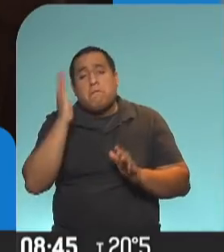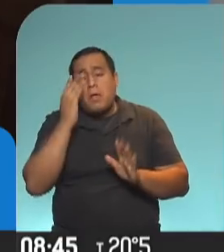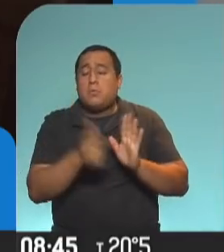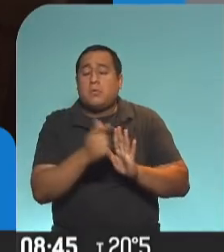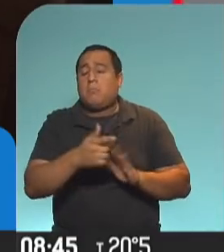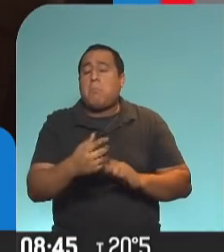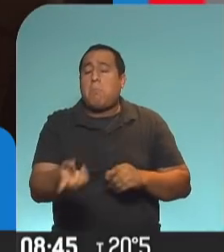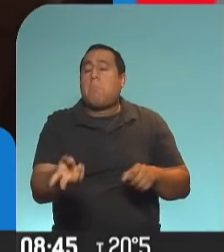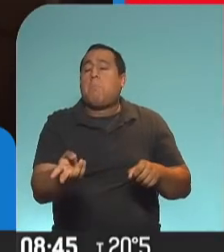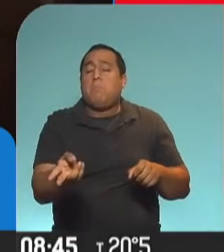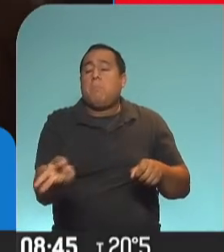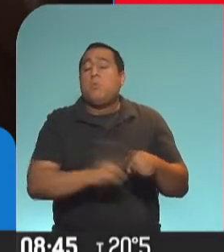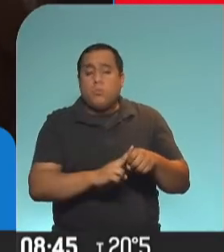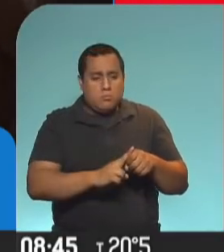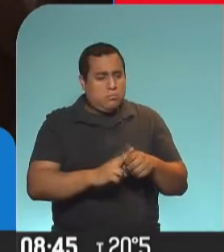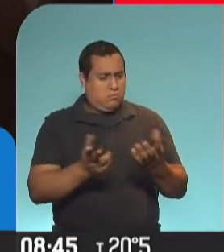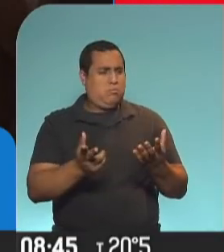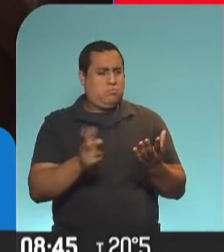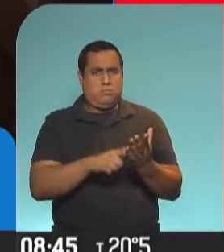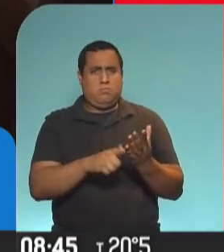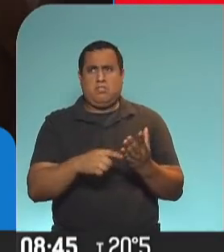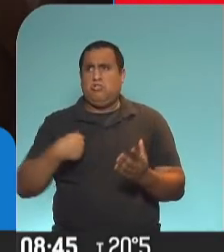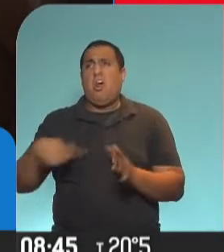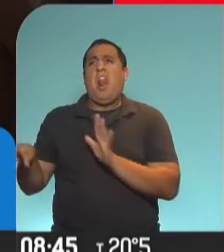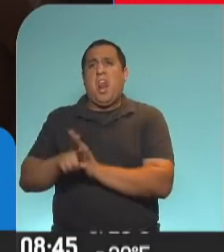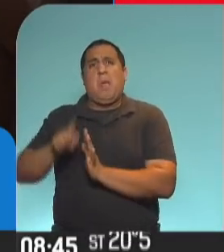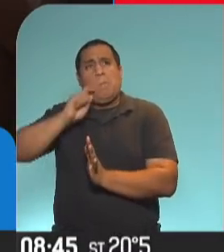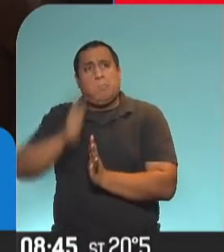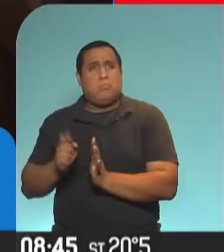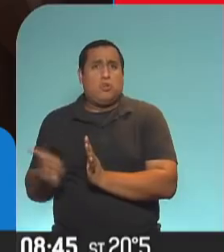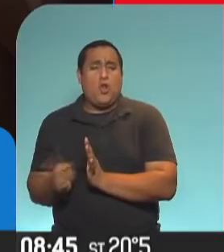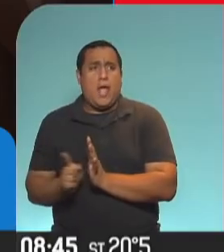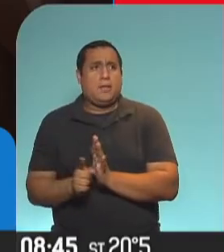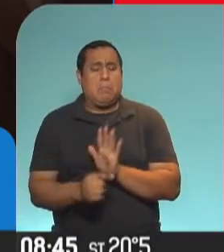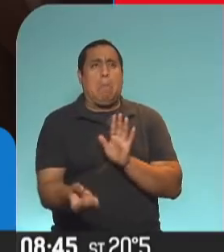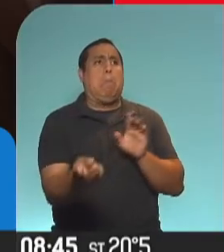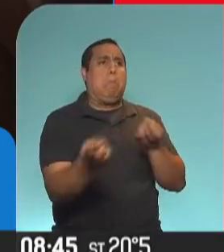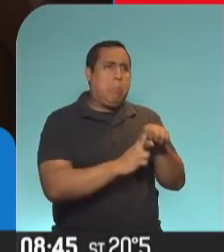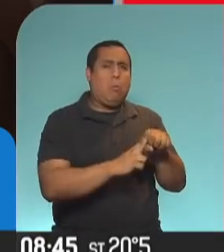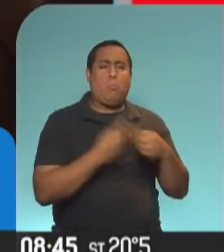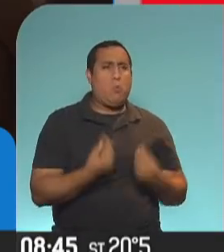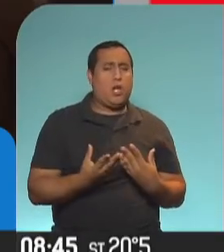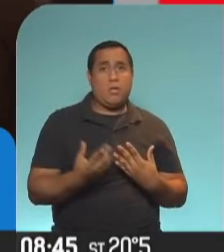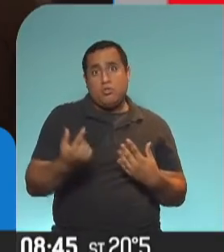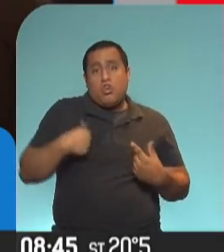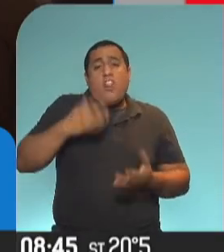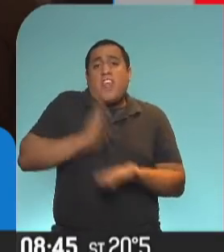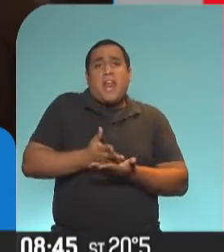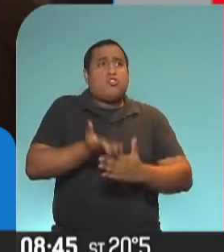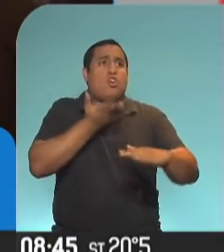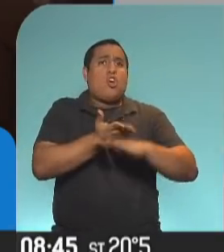es lícito, es legal, por lo tanto están operando mal, y como usuario tengo derecho a reclamarles